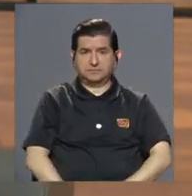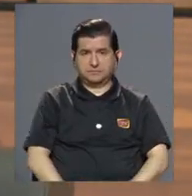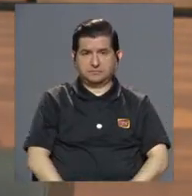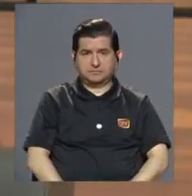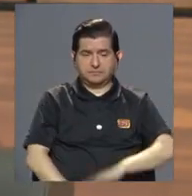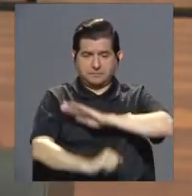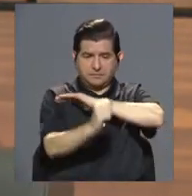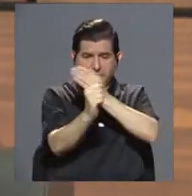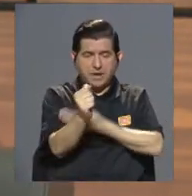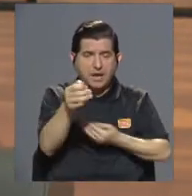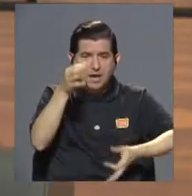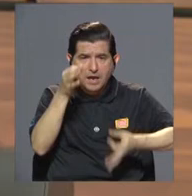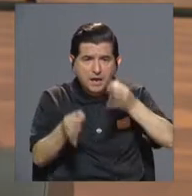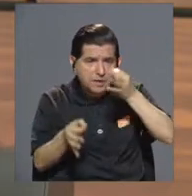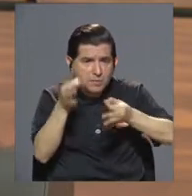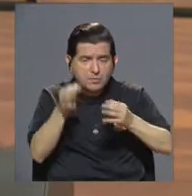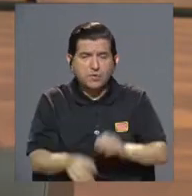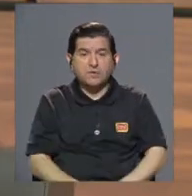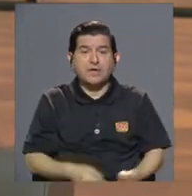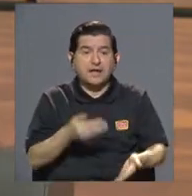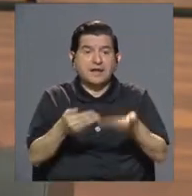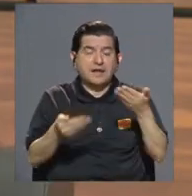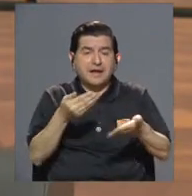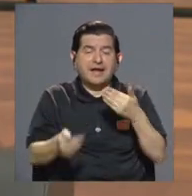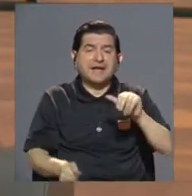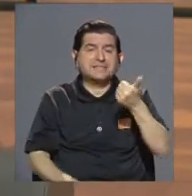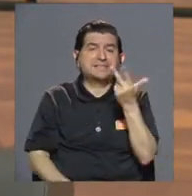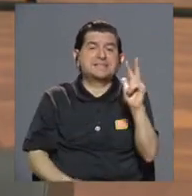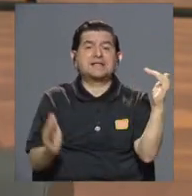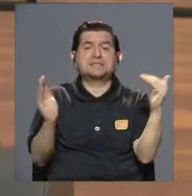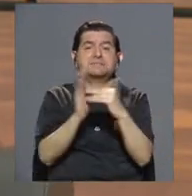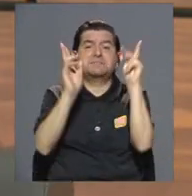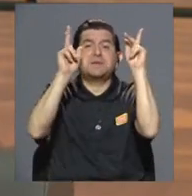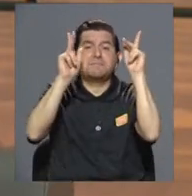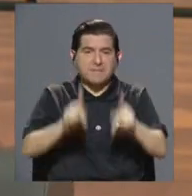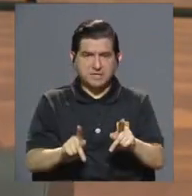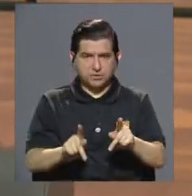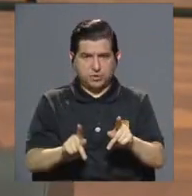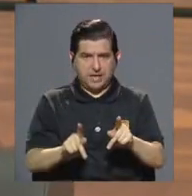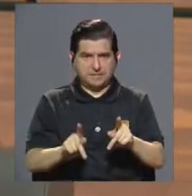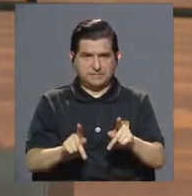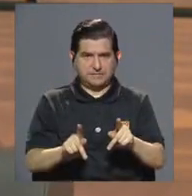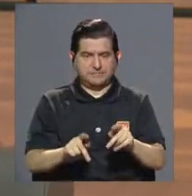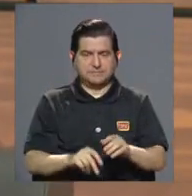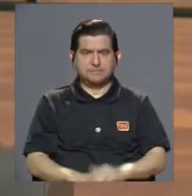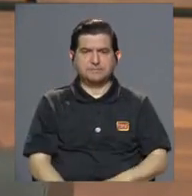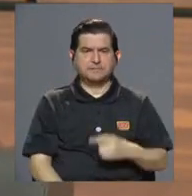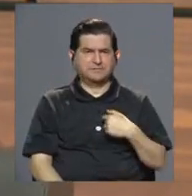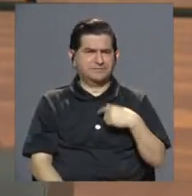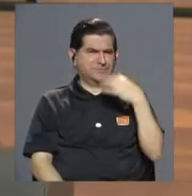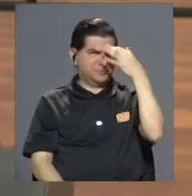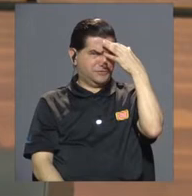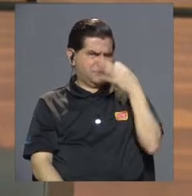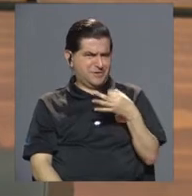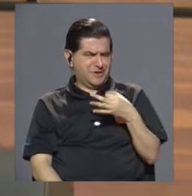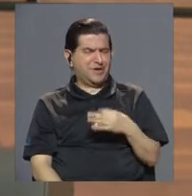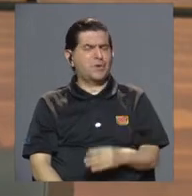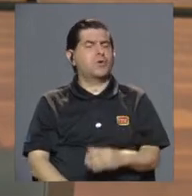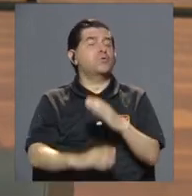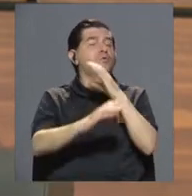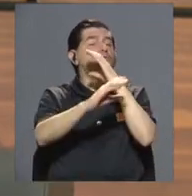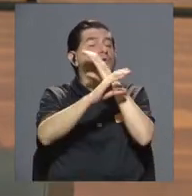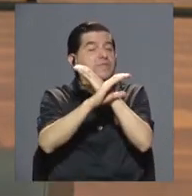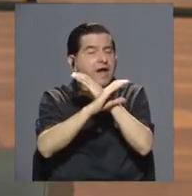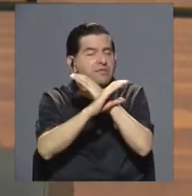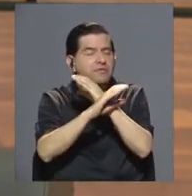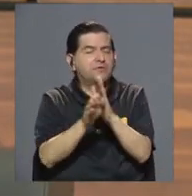El Poder Judicial somos casi 13.000 personas. Entonces, yo pienso que hay que tener cuidado con